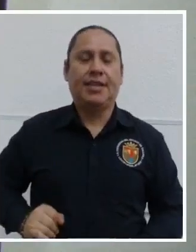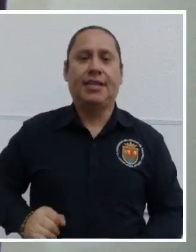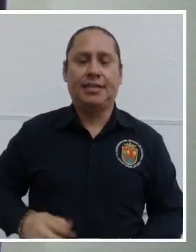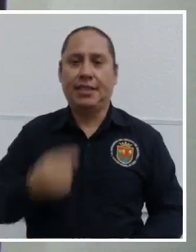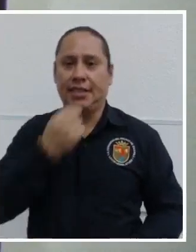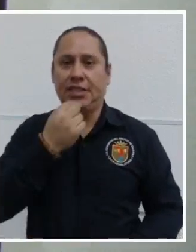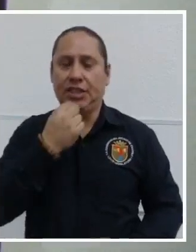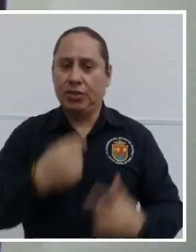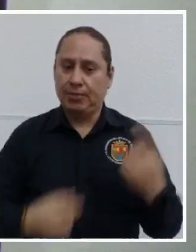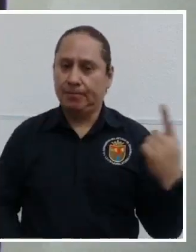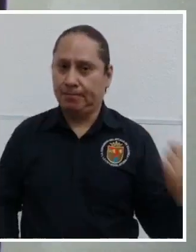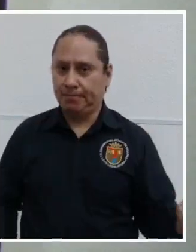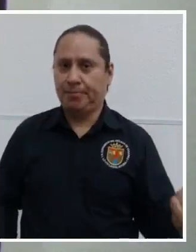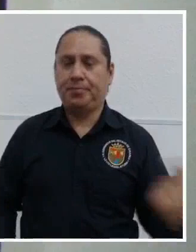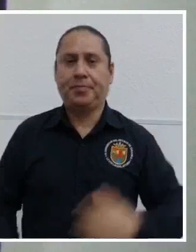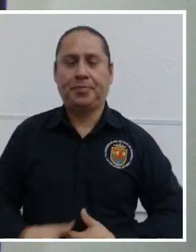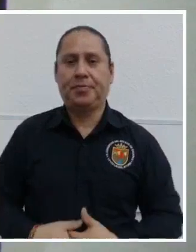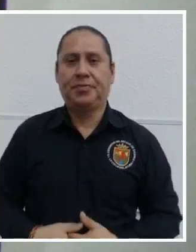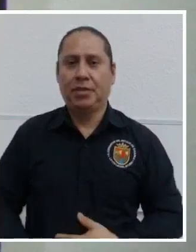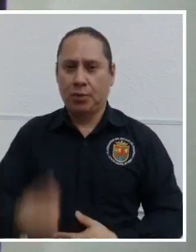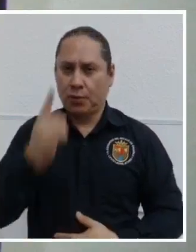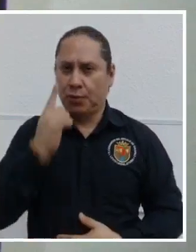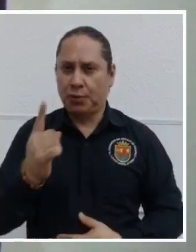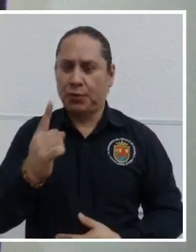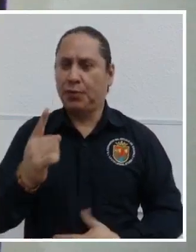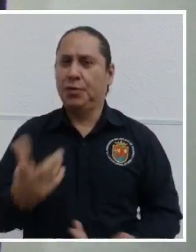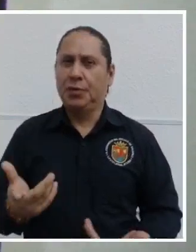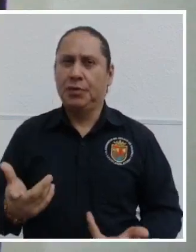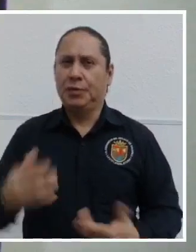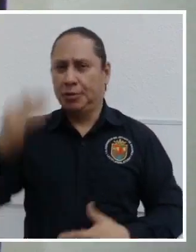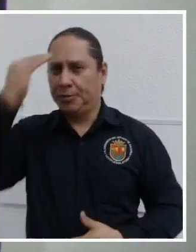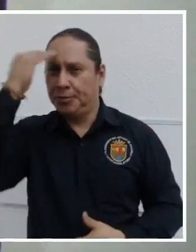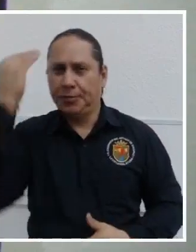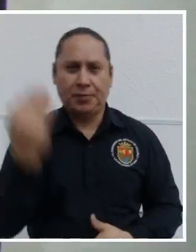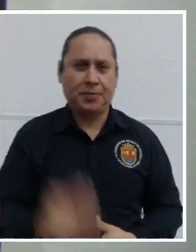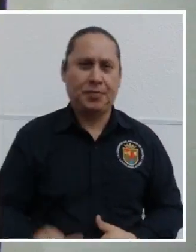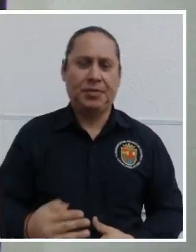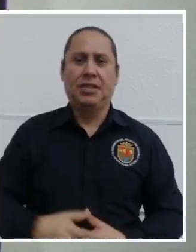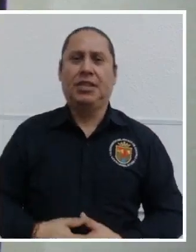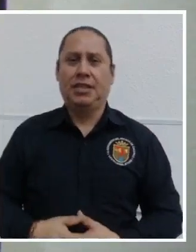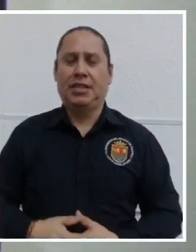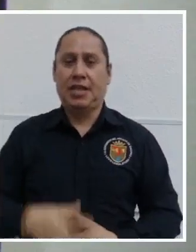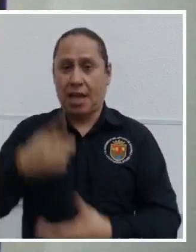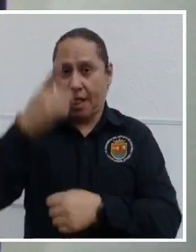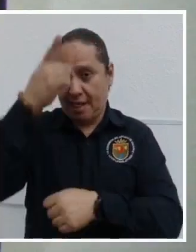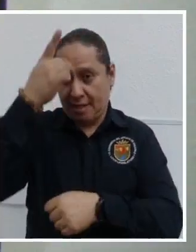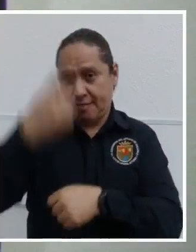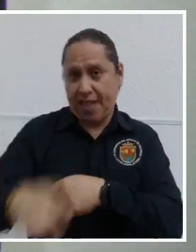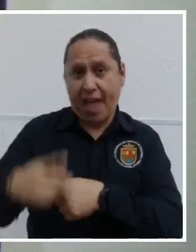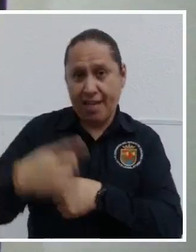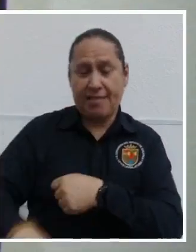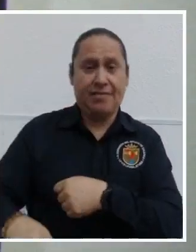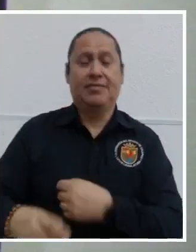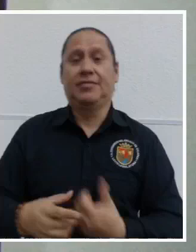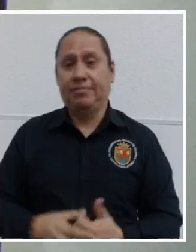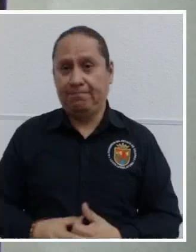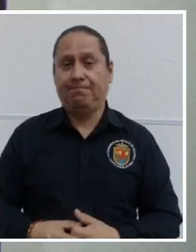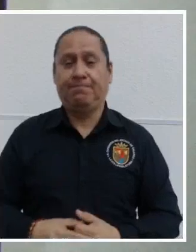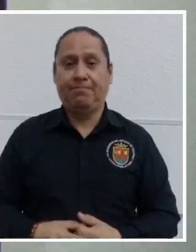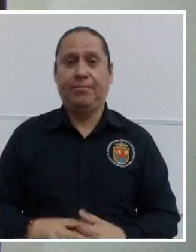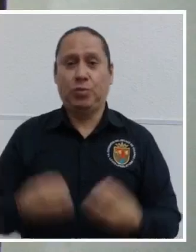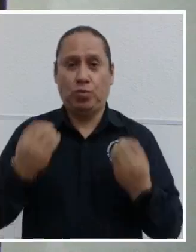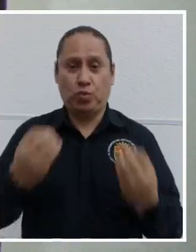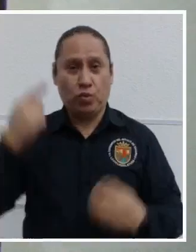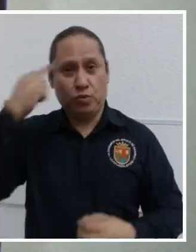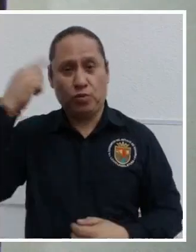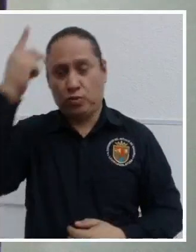menor. Y es que una de las consecuencias más lamentables es la afectación que resienten las víctimas indirectas de este